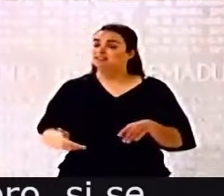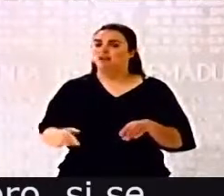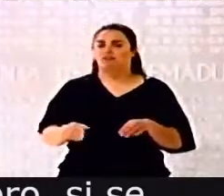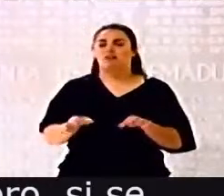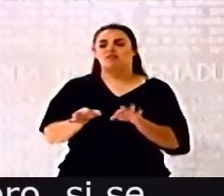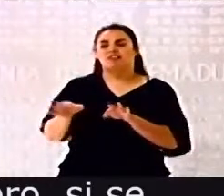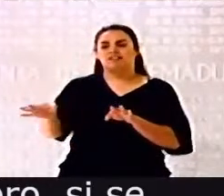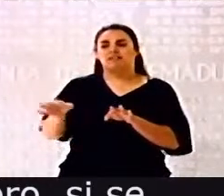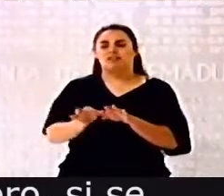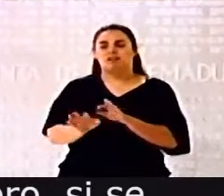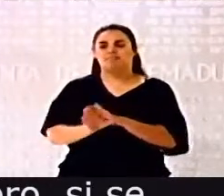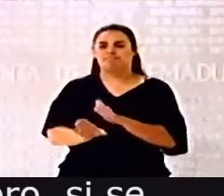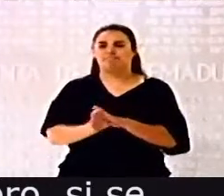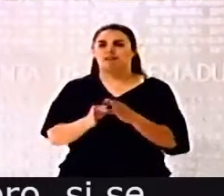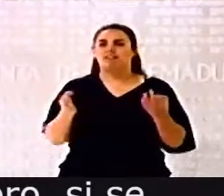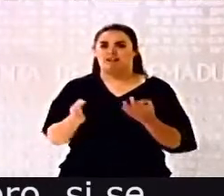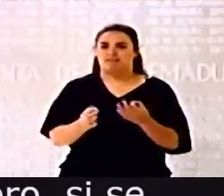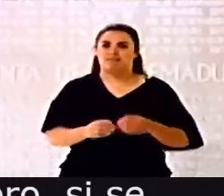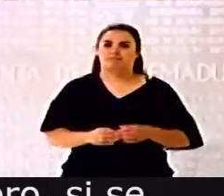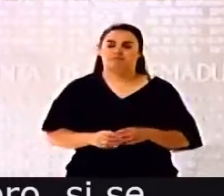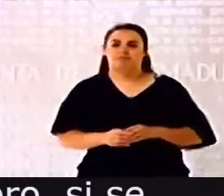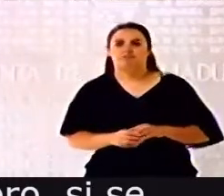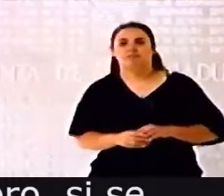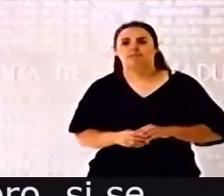distancia de 1,5 metros.